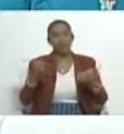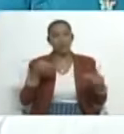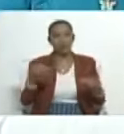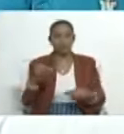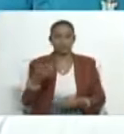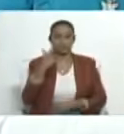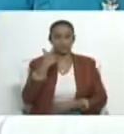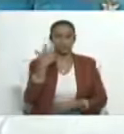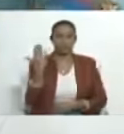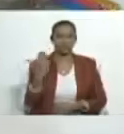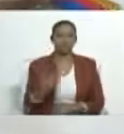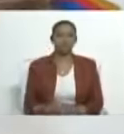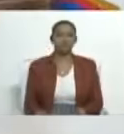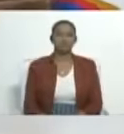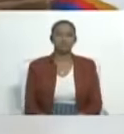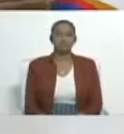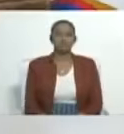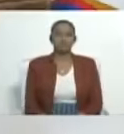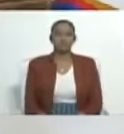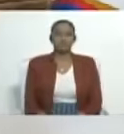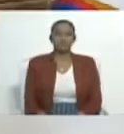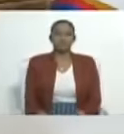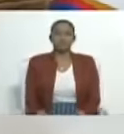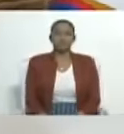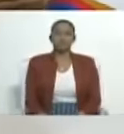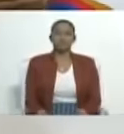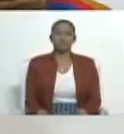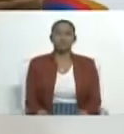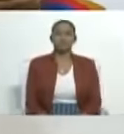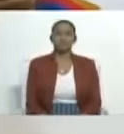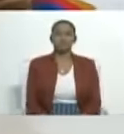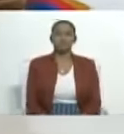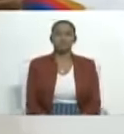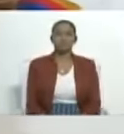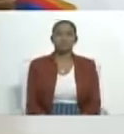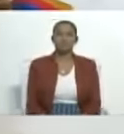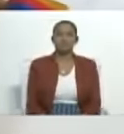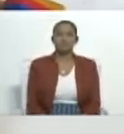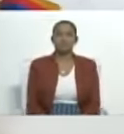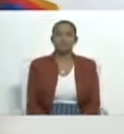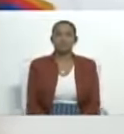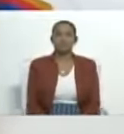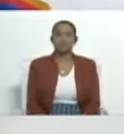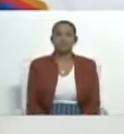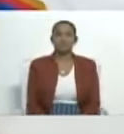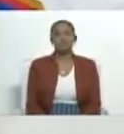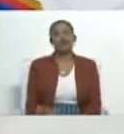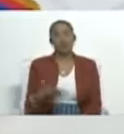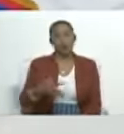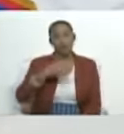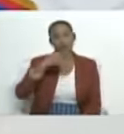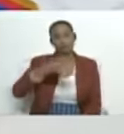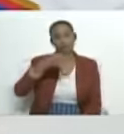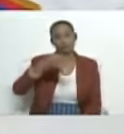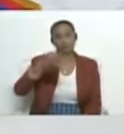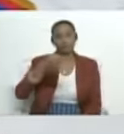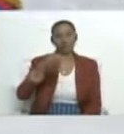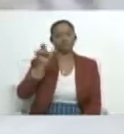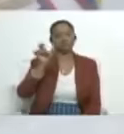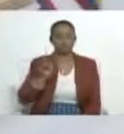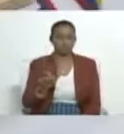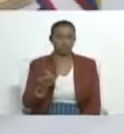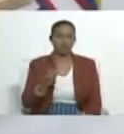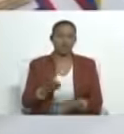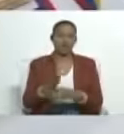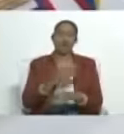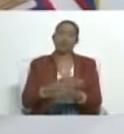escuchar de inmediato. Gaceta Municipal, el discurso de nuestra oradora de orden, la doctora Delcy